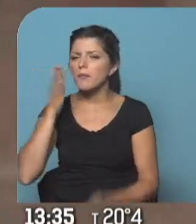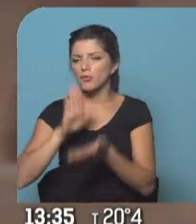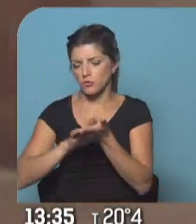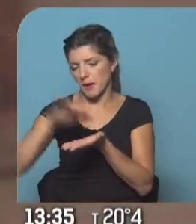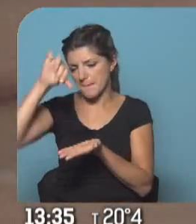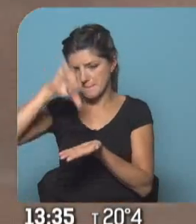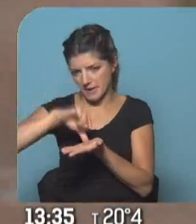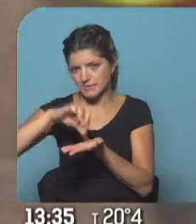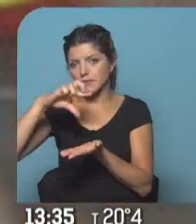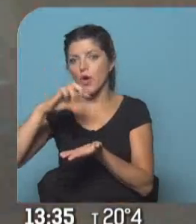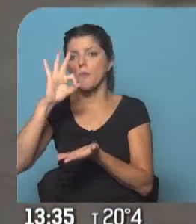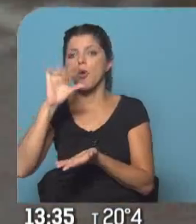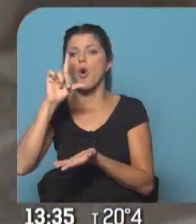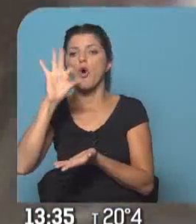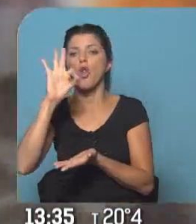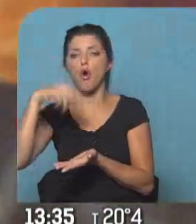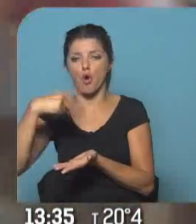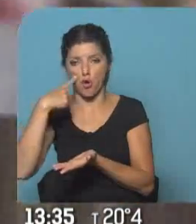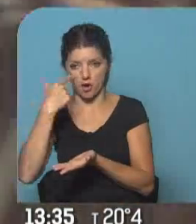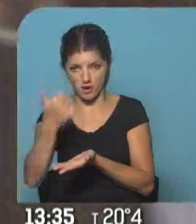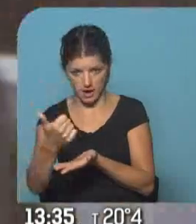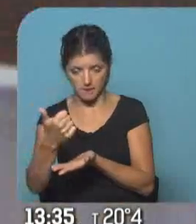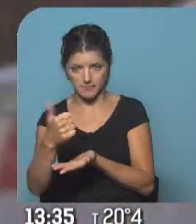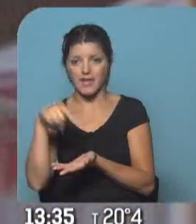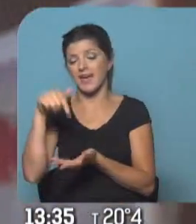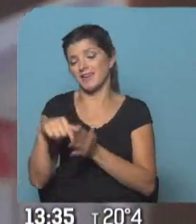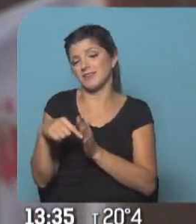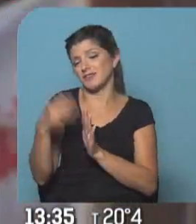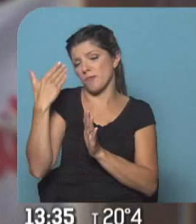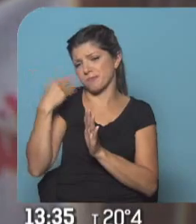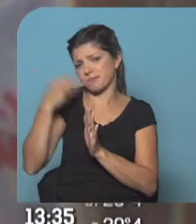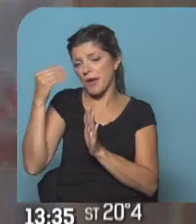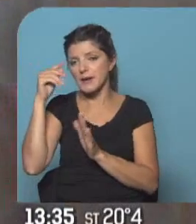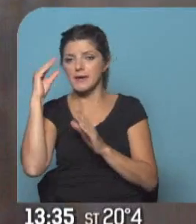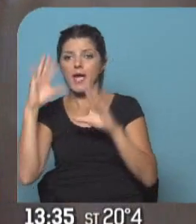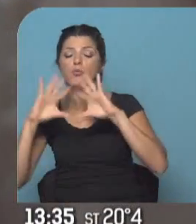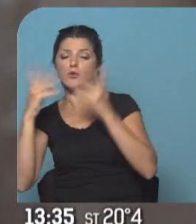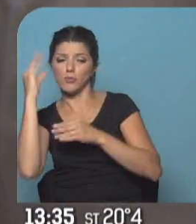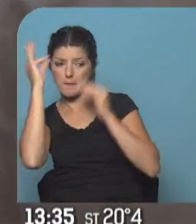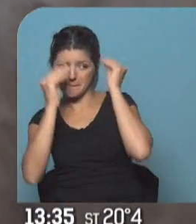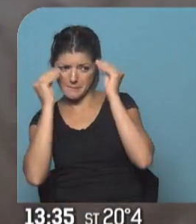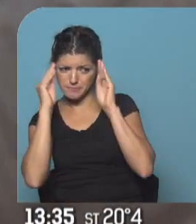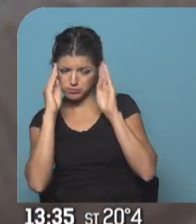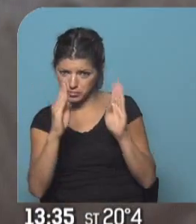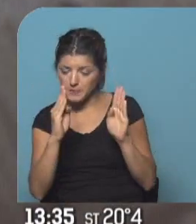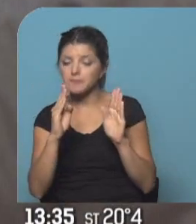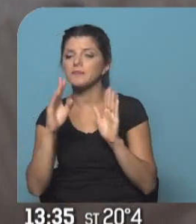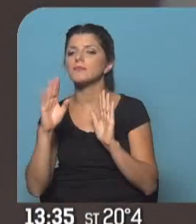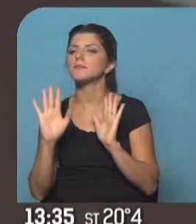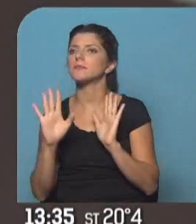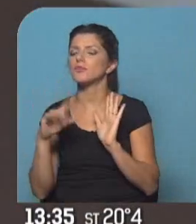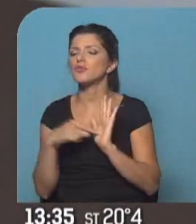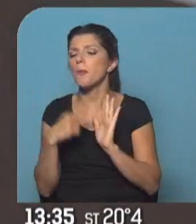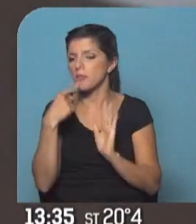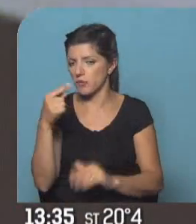Esto además no es nuevo, no es el primer gobierno ni la primera vez que la Unión Europea mira así con esta inquietud. Lo que pasa es que uno podría preguntarse si esto se da en